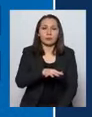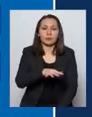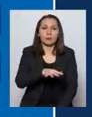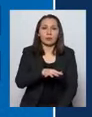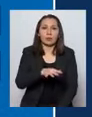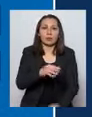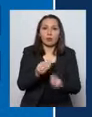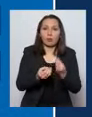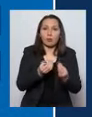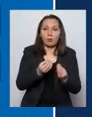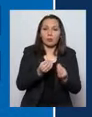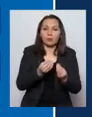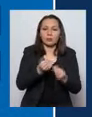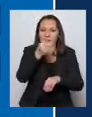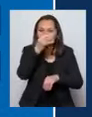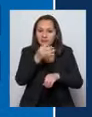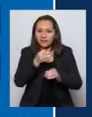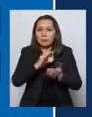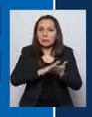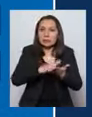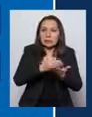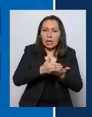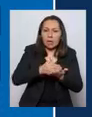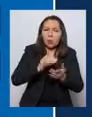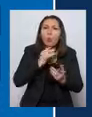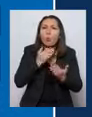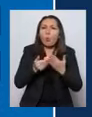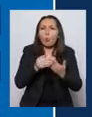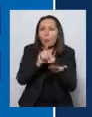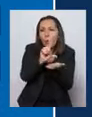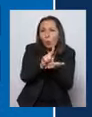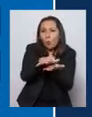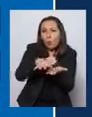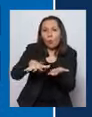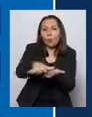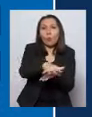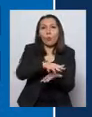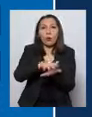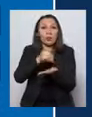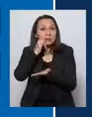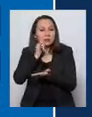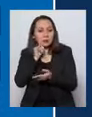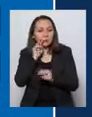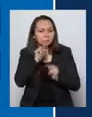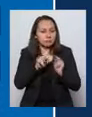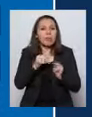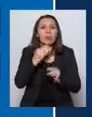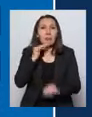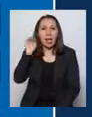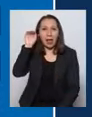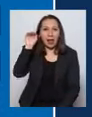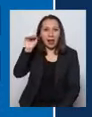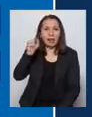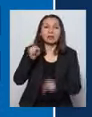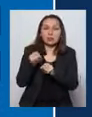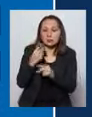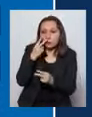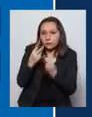viendo la situación epidemiológica específicamente de iquique y alto hospicio